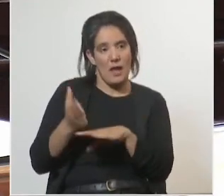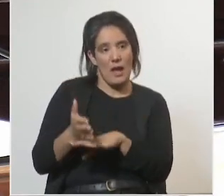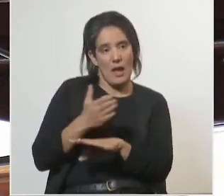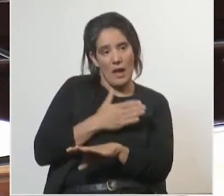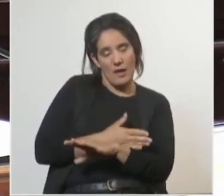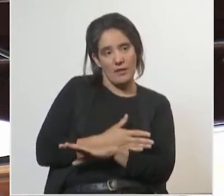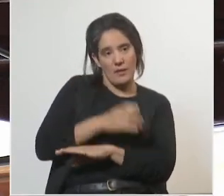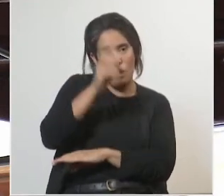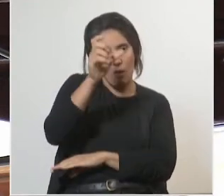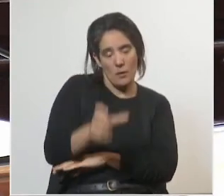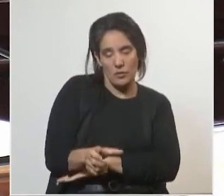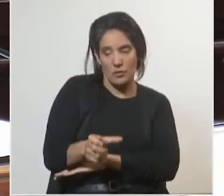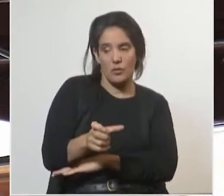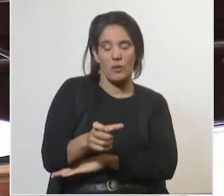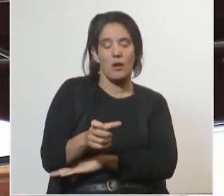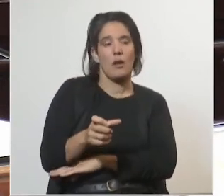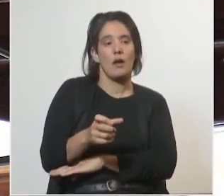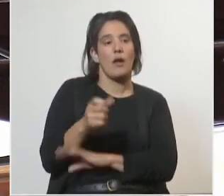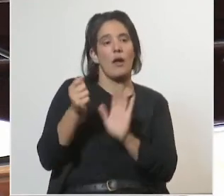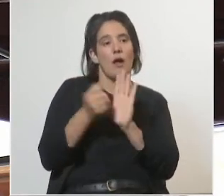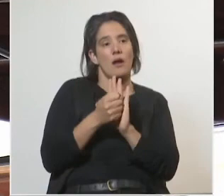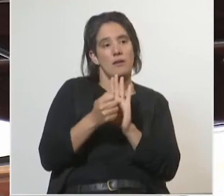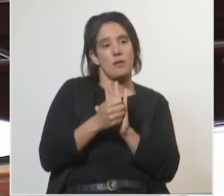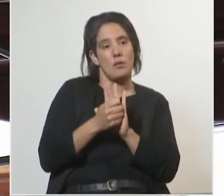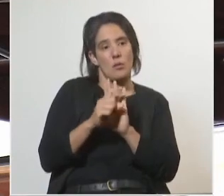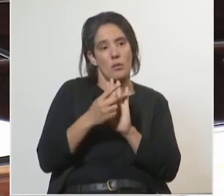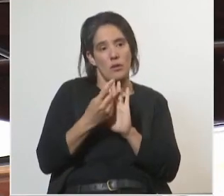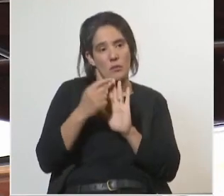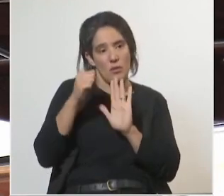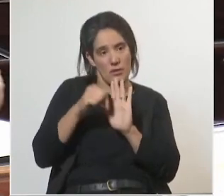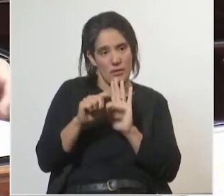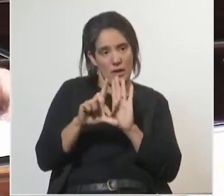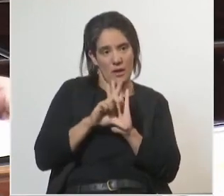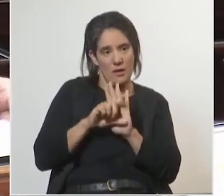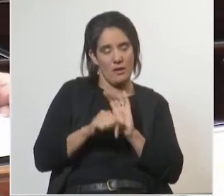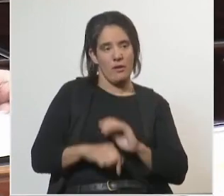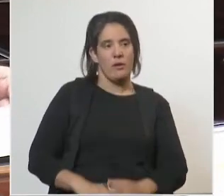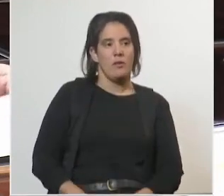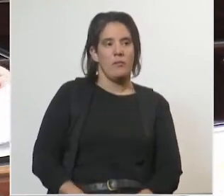de los penados comprendidos en el artículo 1 de esta ley.